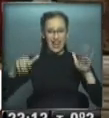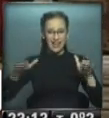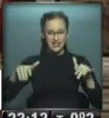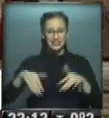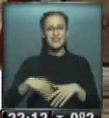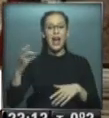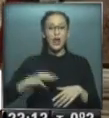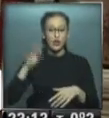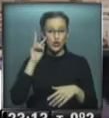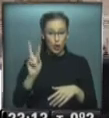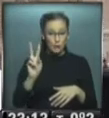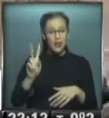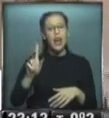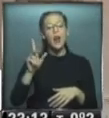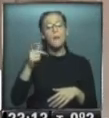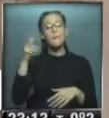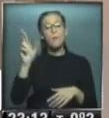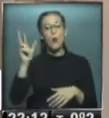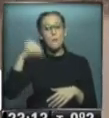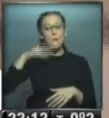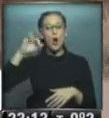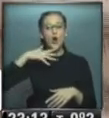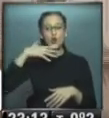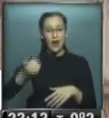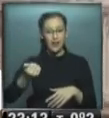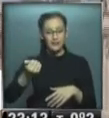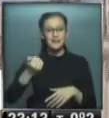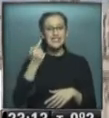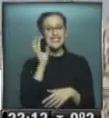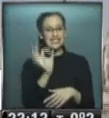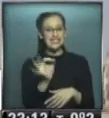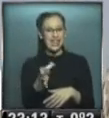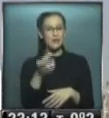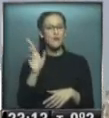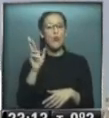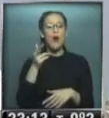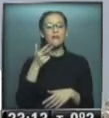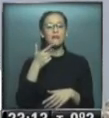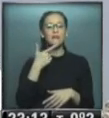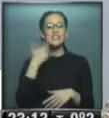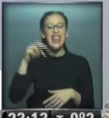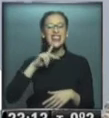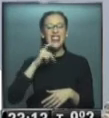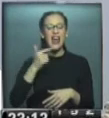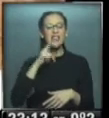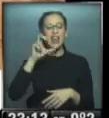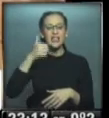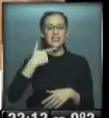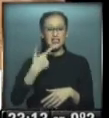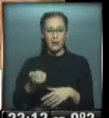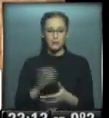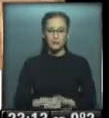en el año 2000 a la monja polaca Faustina Kowalska, conocida como la Santa Teresa de Jesús polaca.